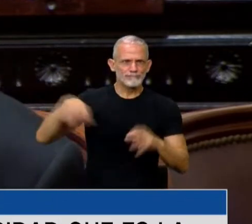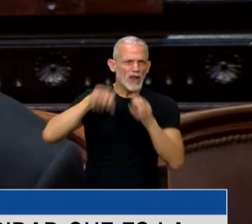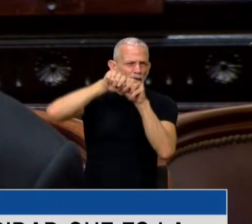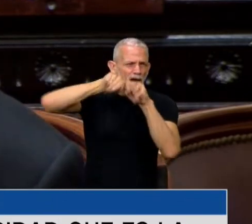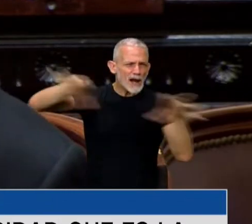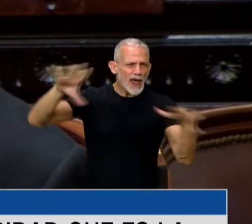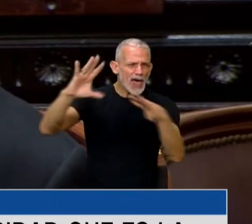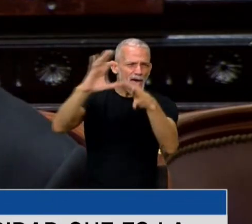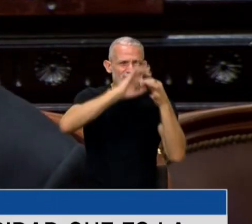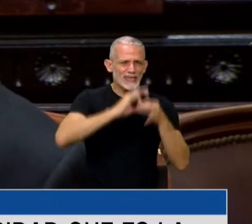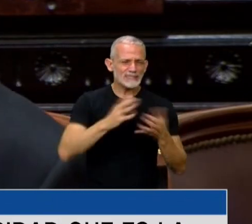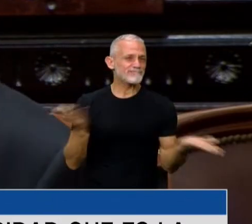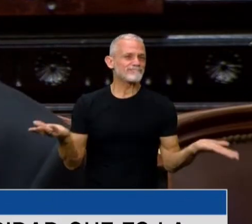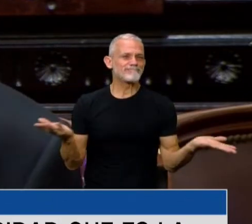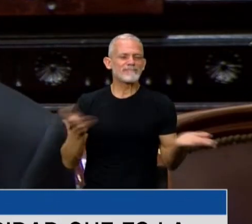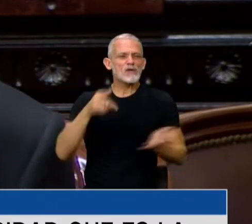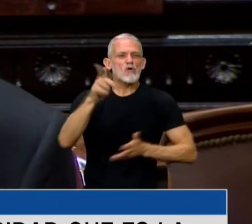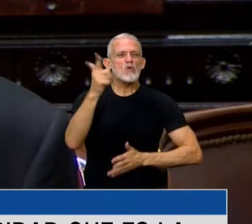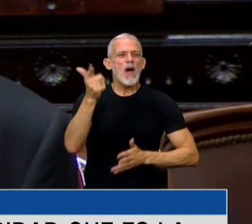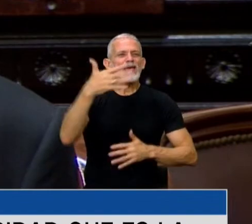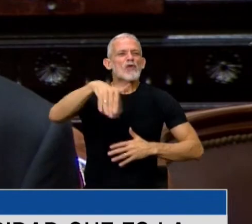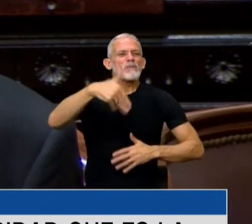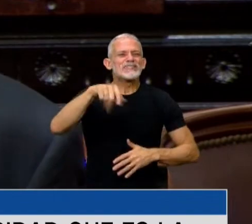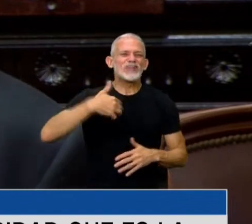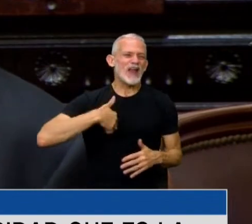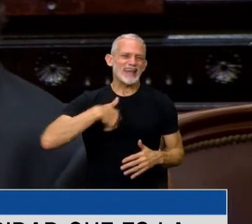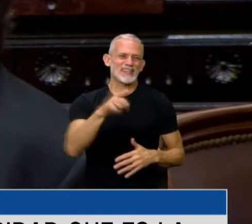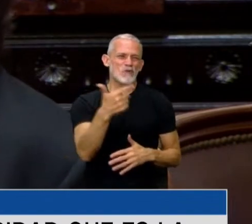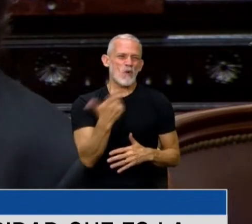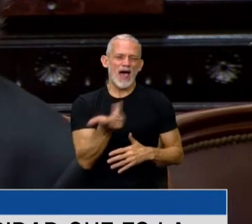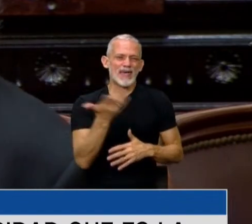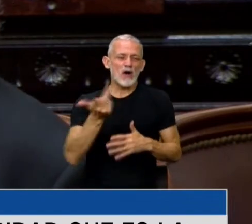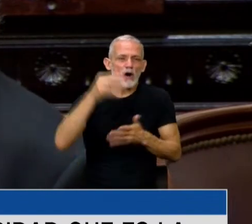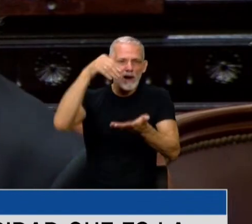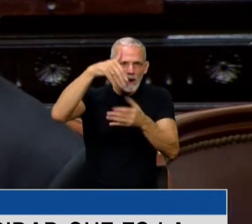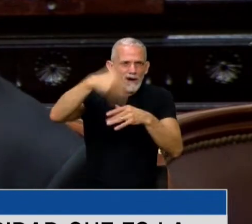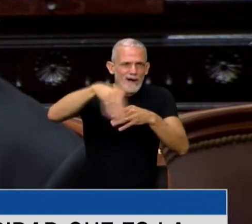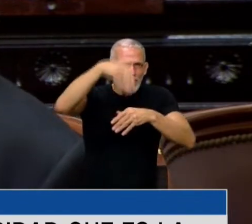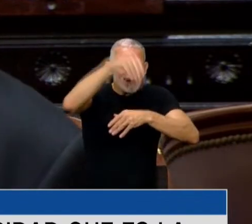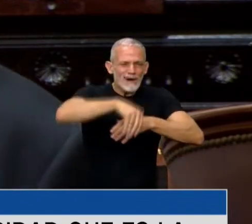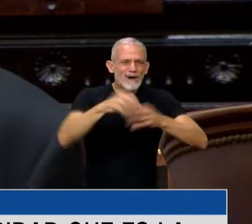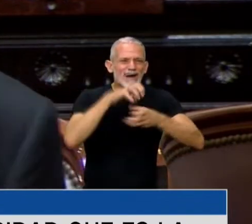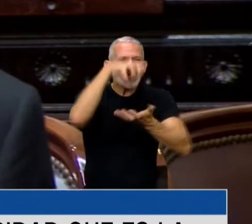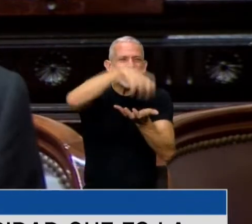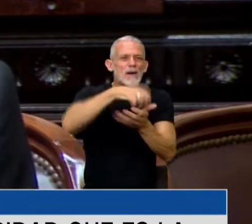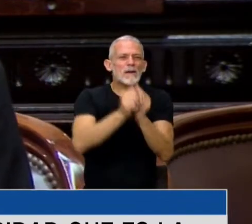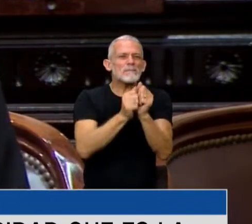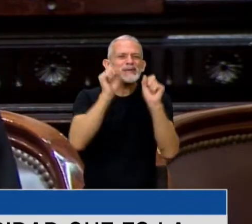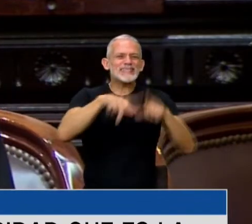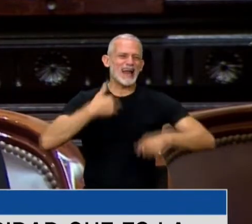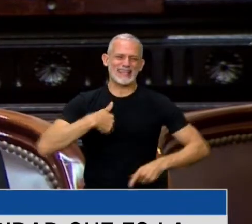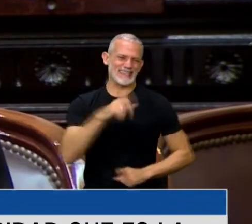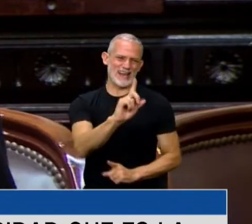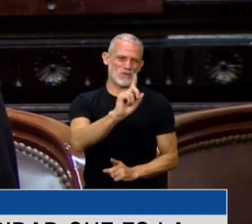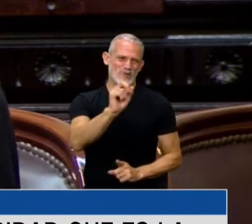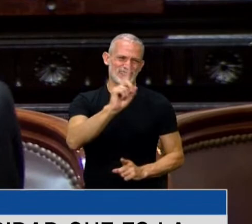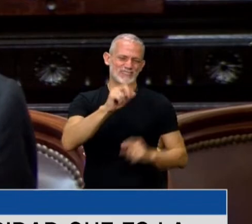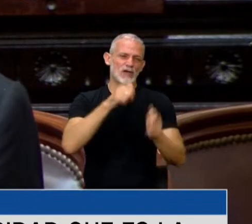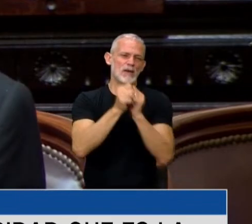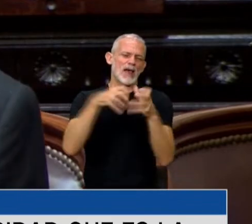redes que no tienen domicilio en la Argentina, ni son empresas argentinas, sino que son grandes